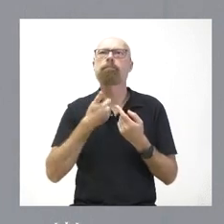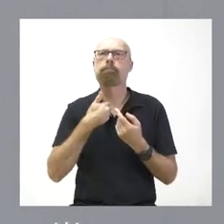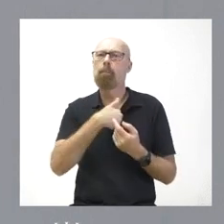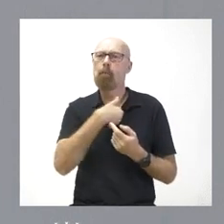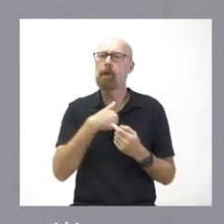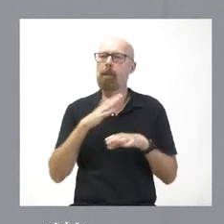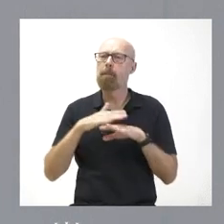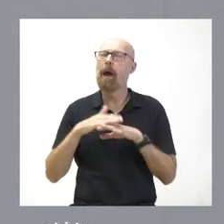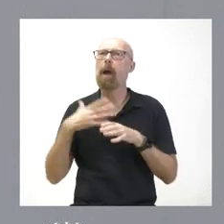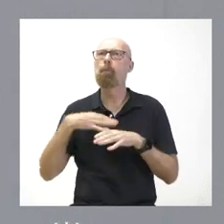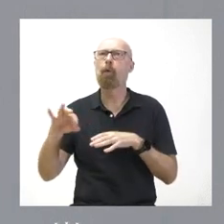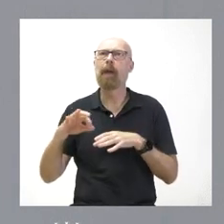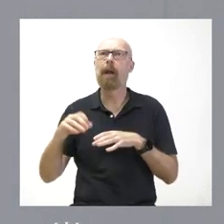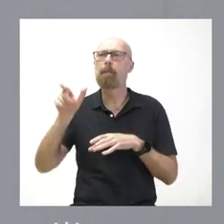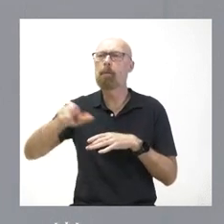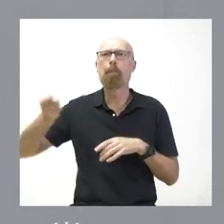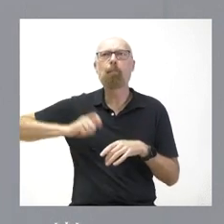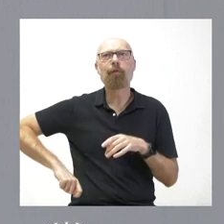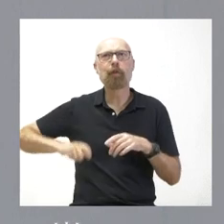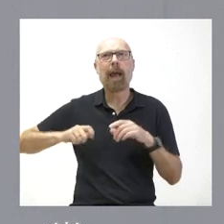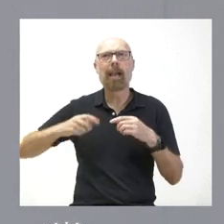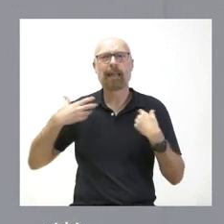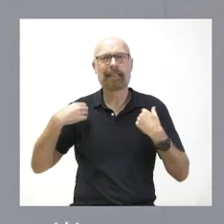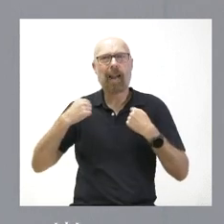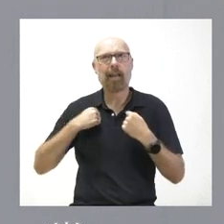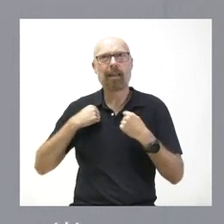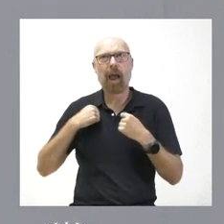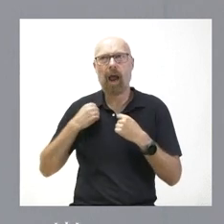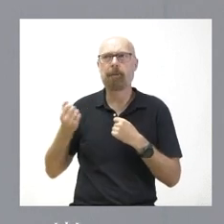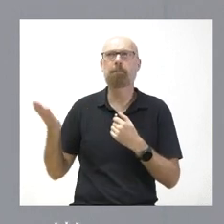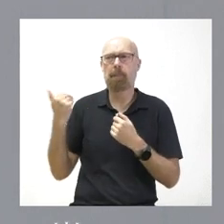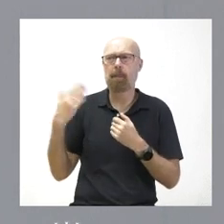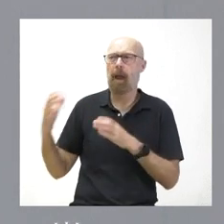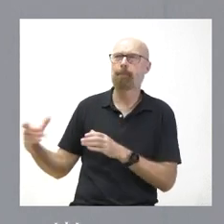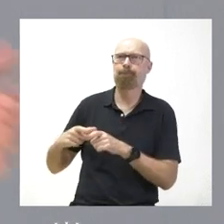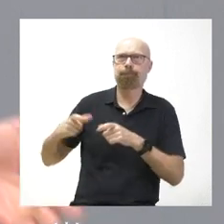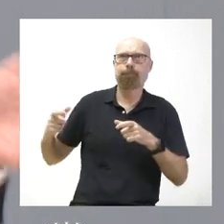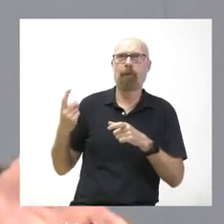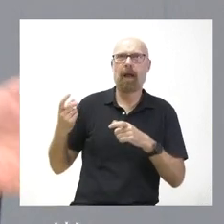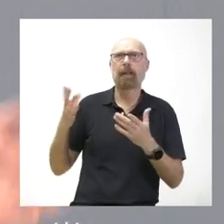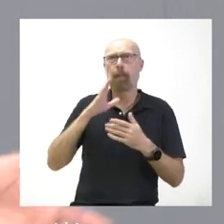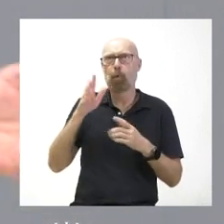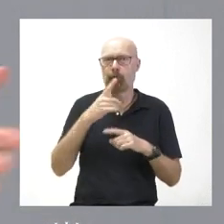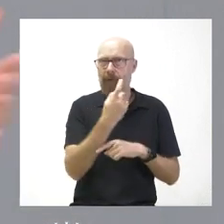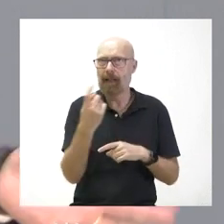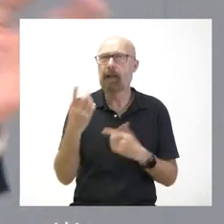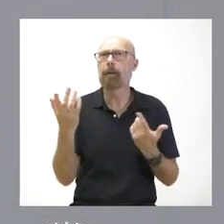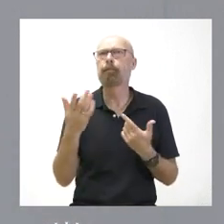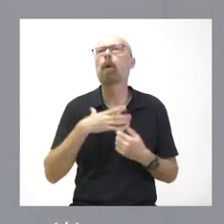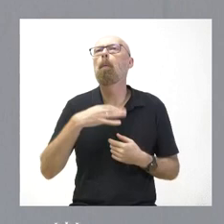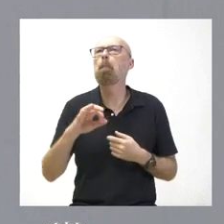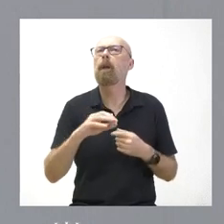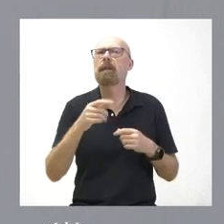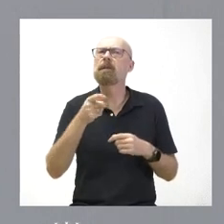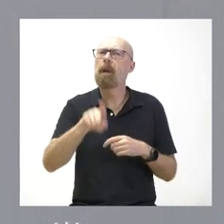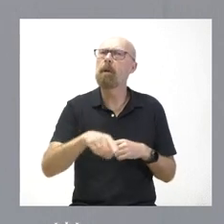profesionales sanitarios en un contexto donde la sanidad pues tiene una carencia de profesionales sanitarios somos conscientes que también encima de la mesa pues puede surgir